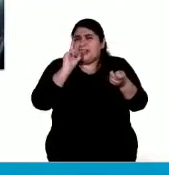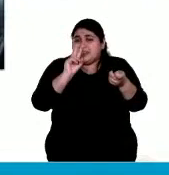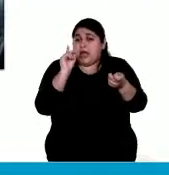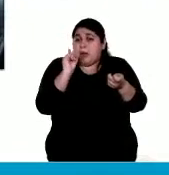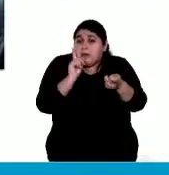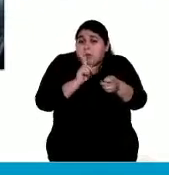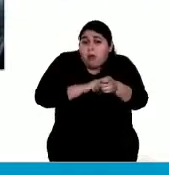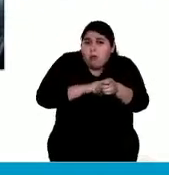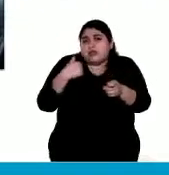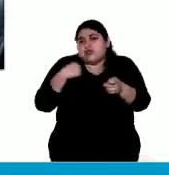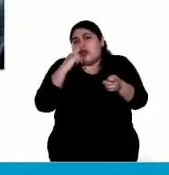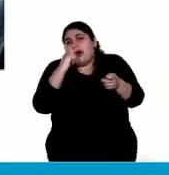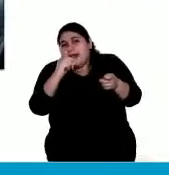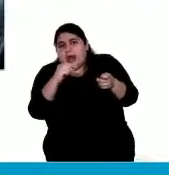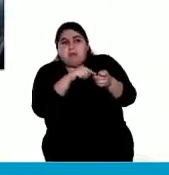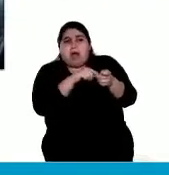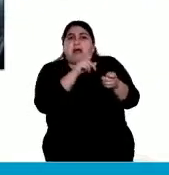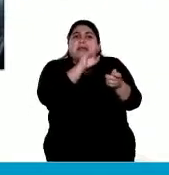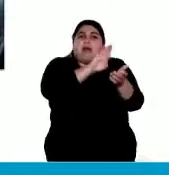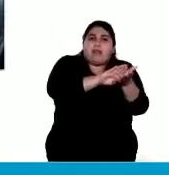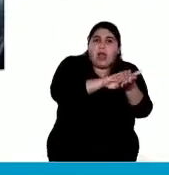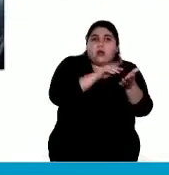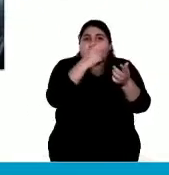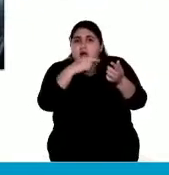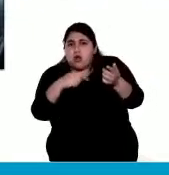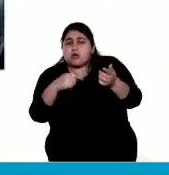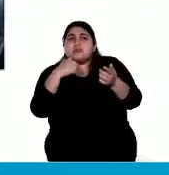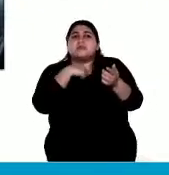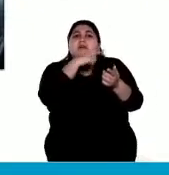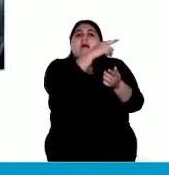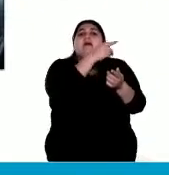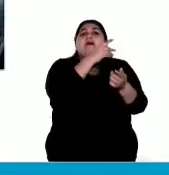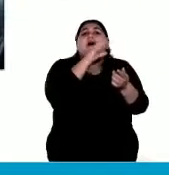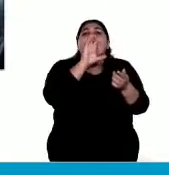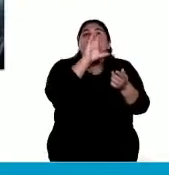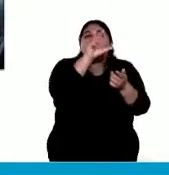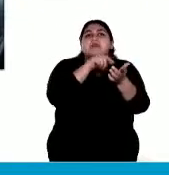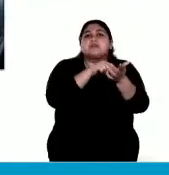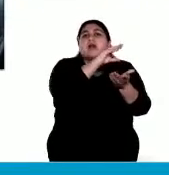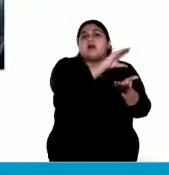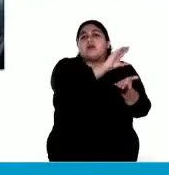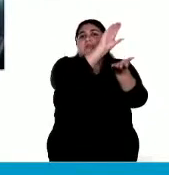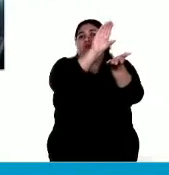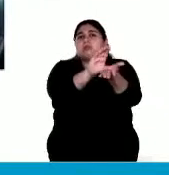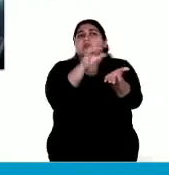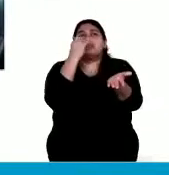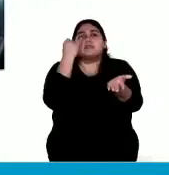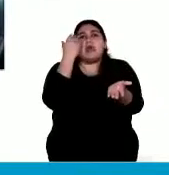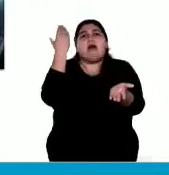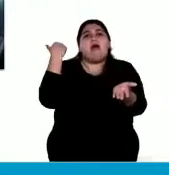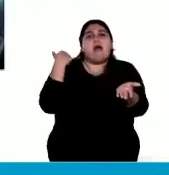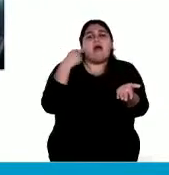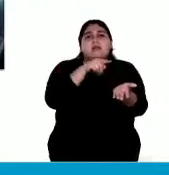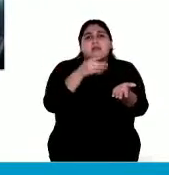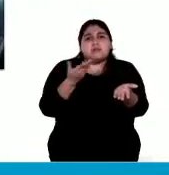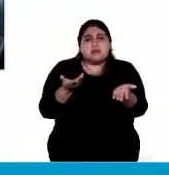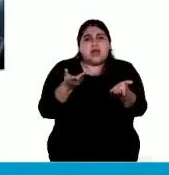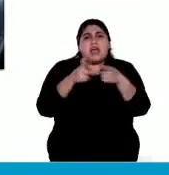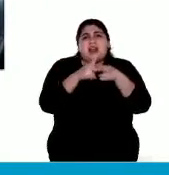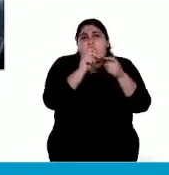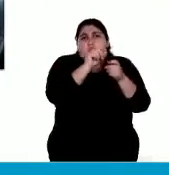se reclamaba ese endeudamiento, la provincia tenía depositados una importante cantidad de recursos en cuentas a la